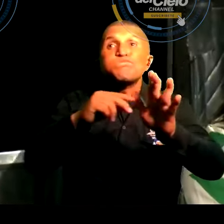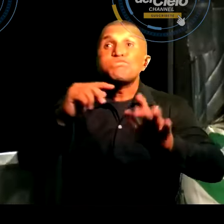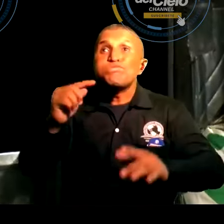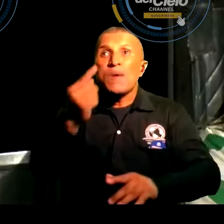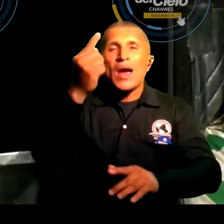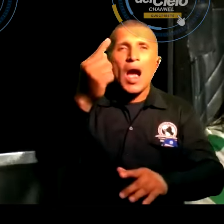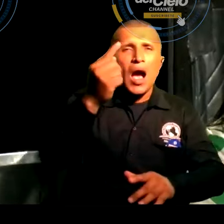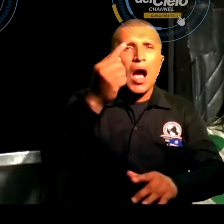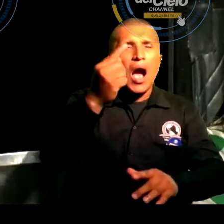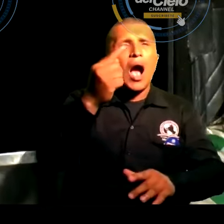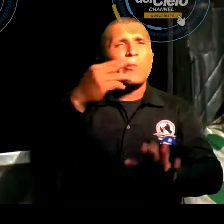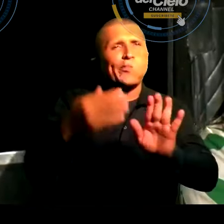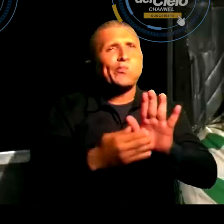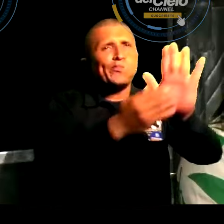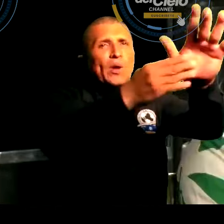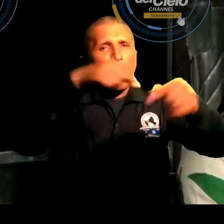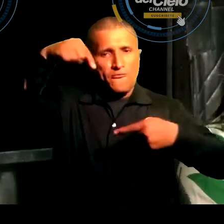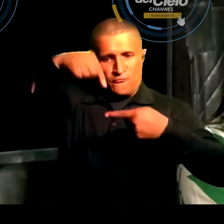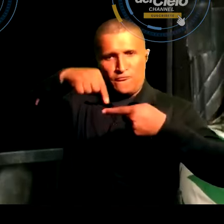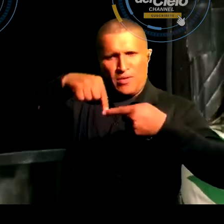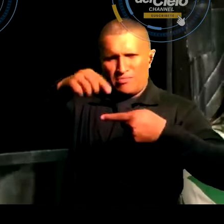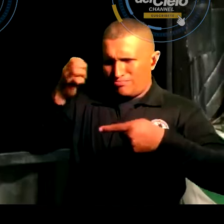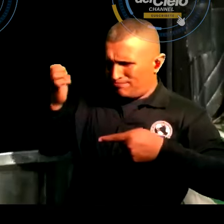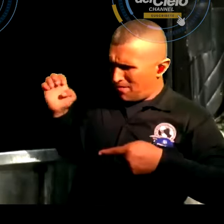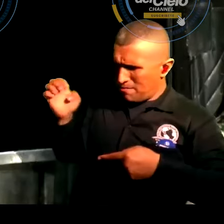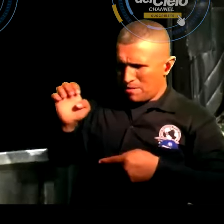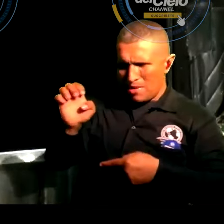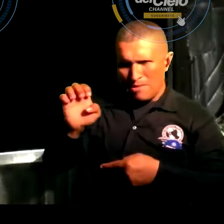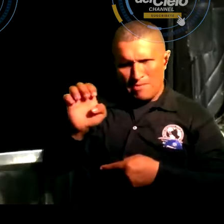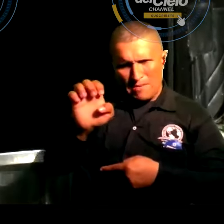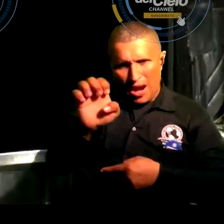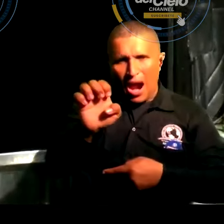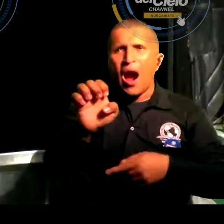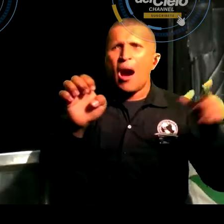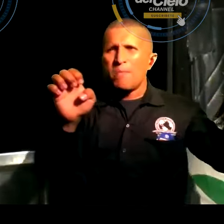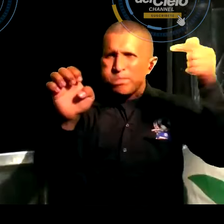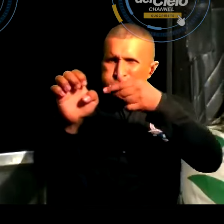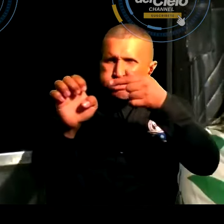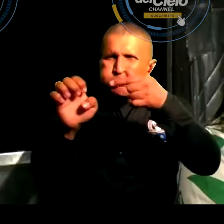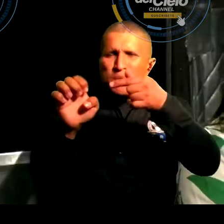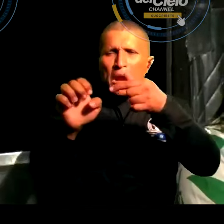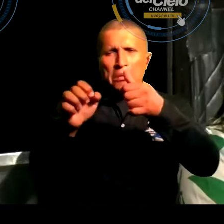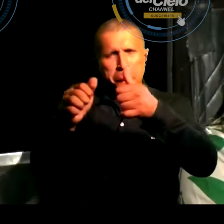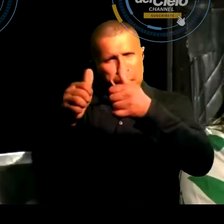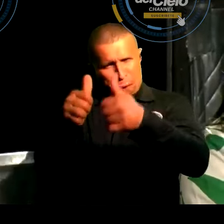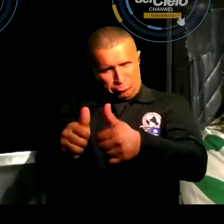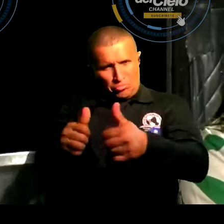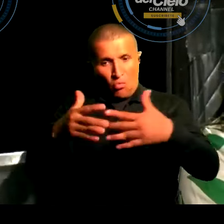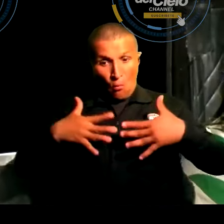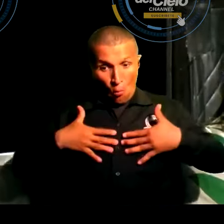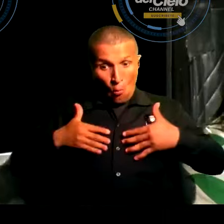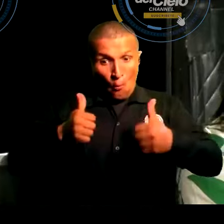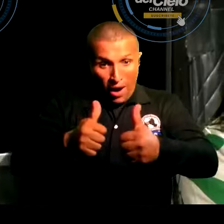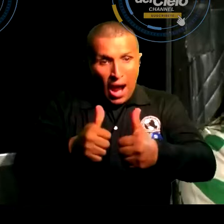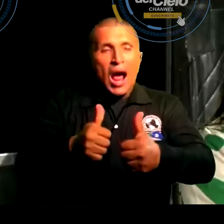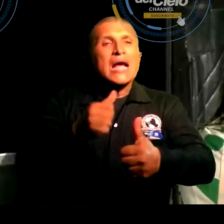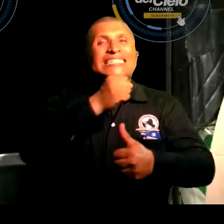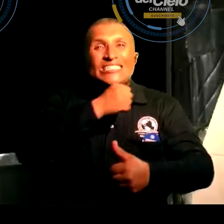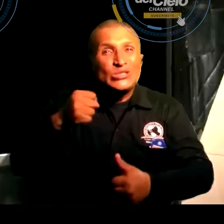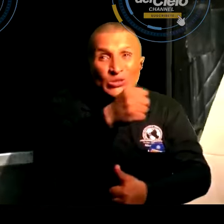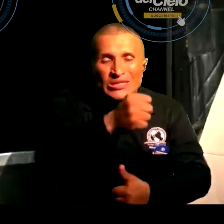aparece en el griego la palabra como buenas noticias, que es lo que significa el